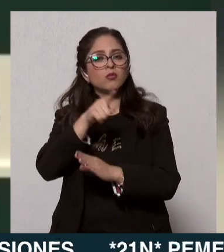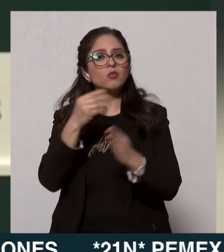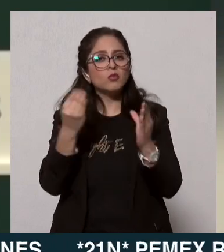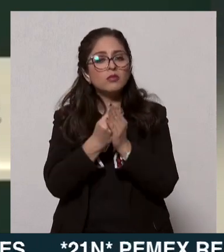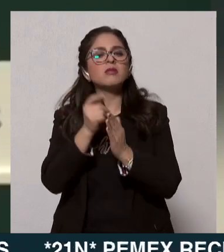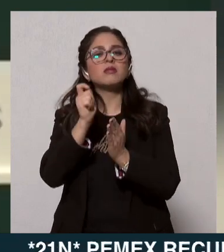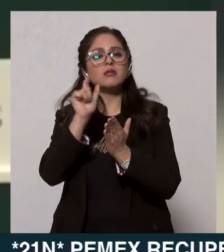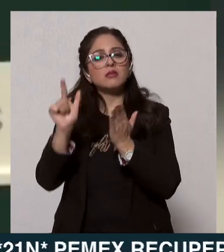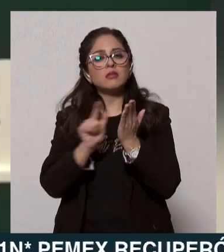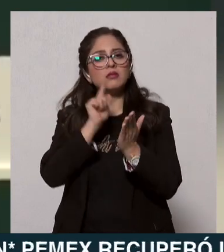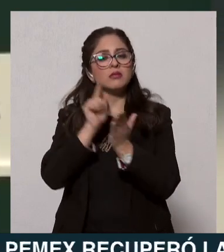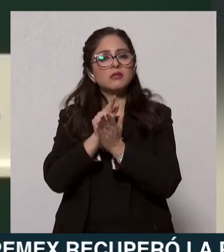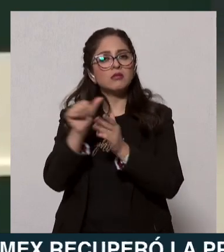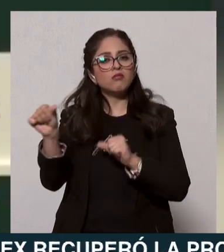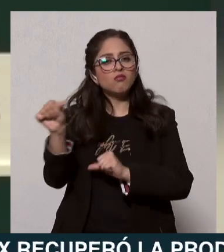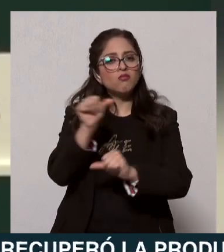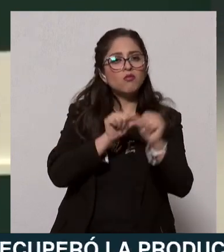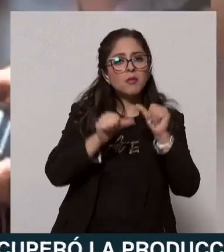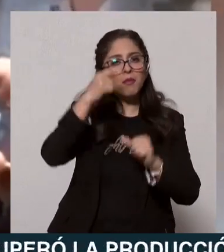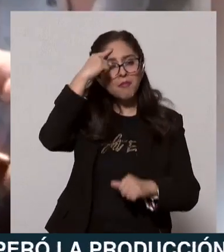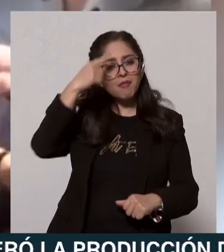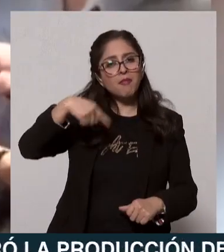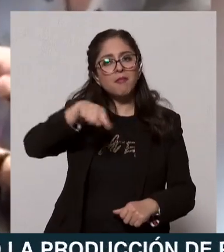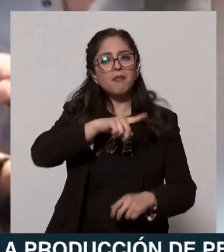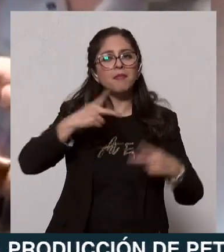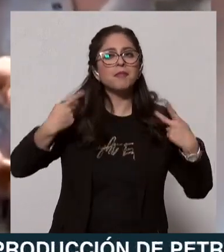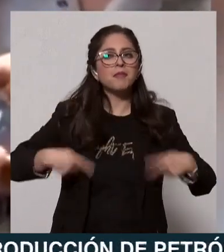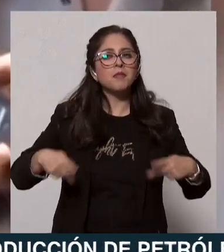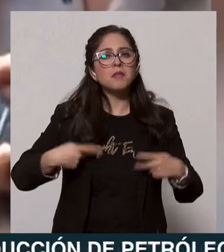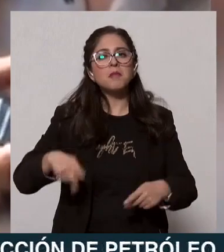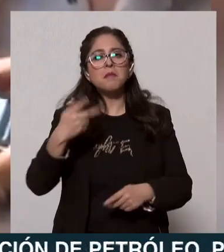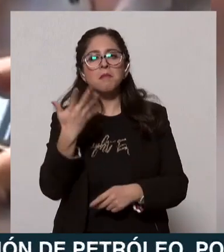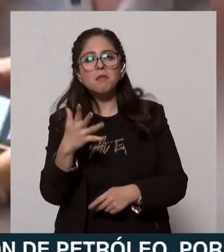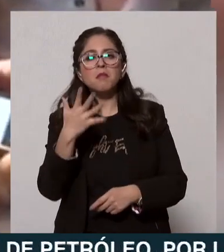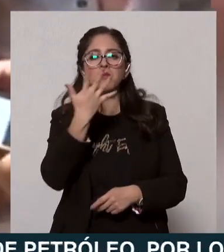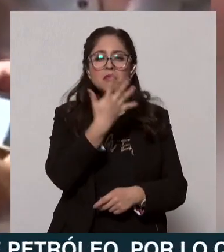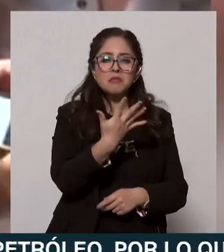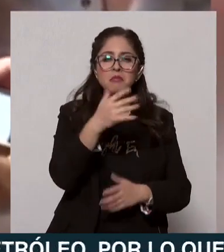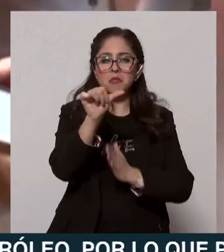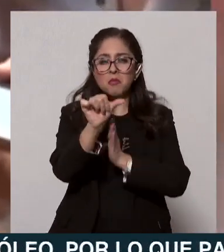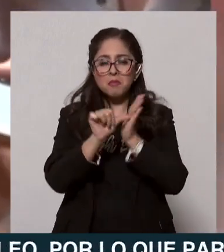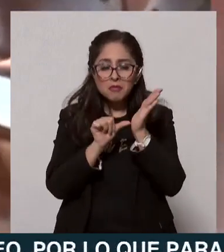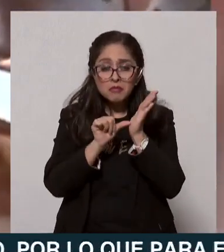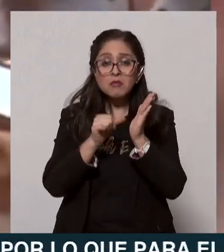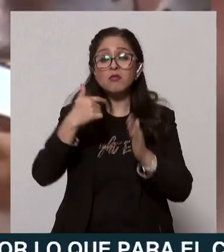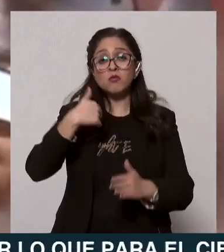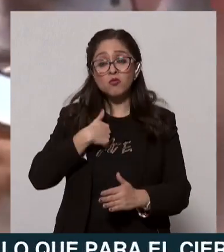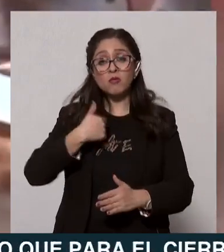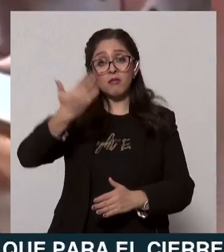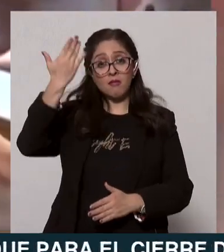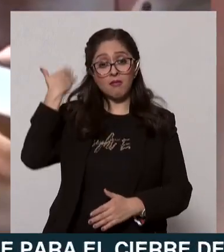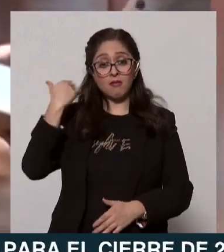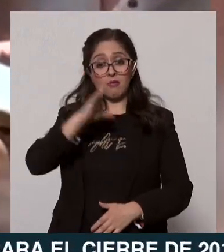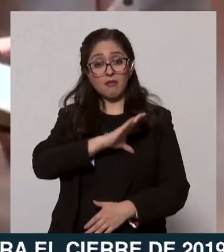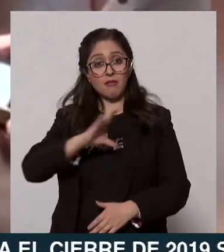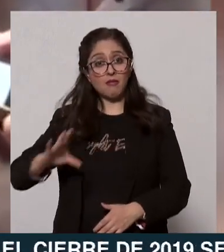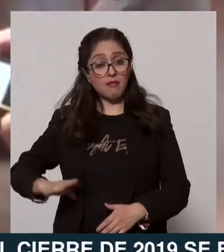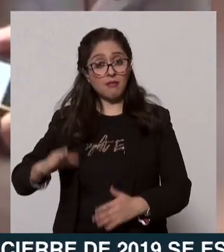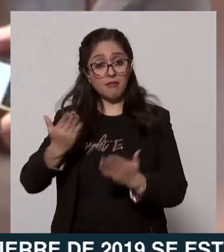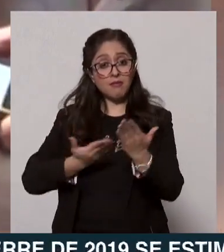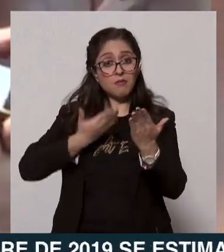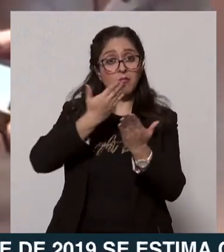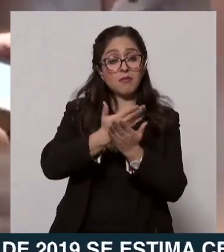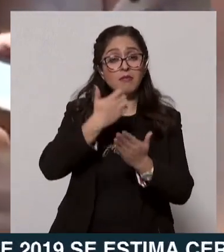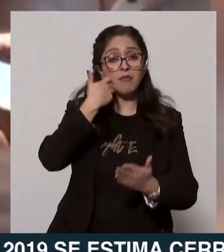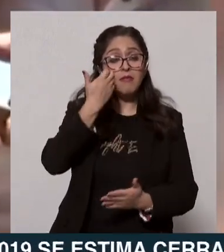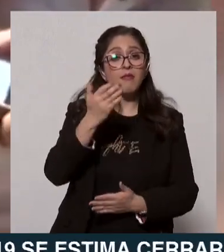transición que se van a capacitar a los operadores por aproximadamente 5 meses. Lo que yo propuse como candidata fiscal en su momento es